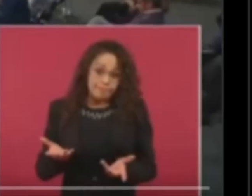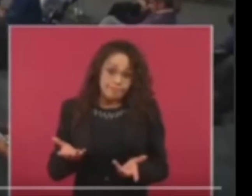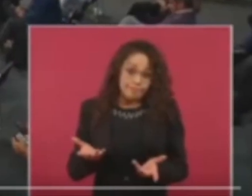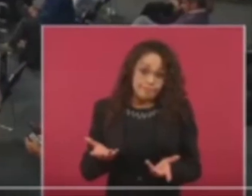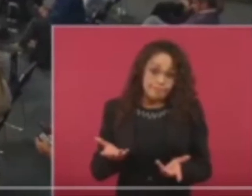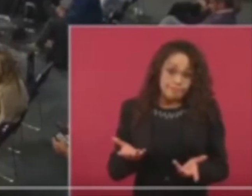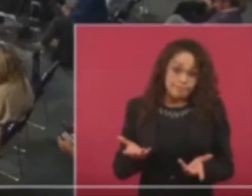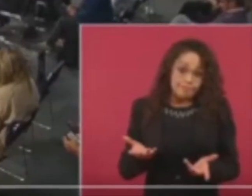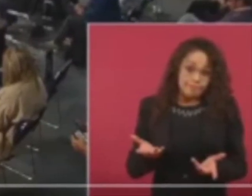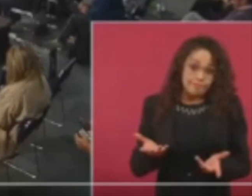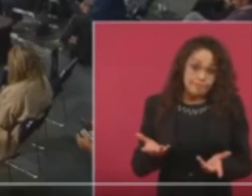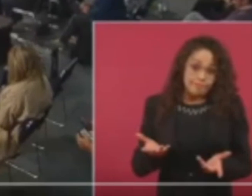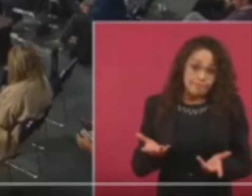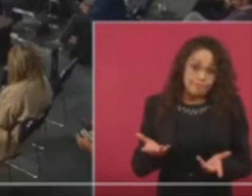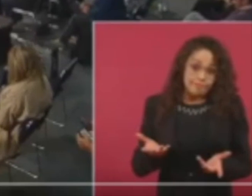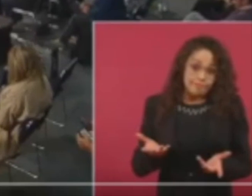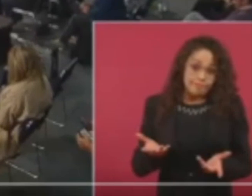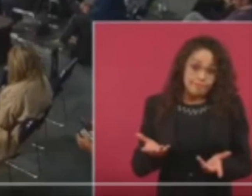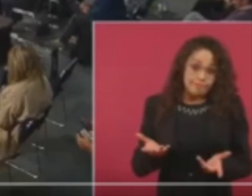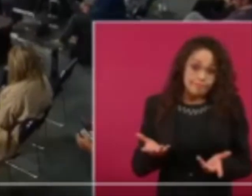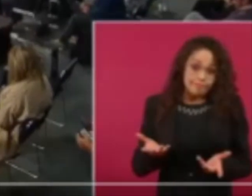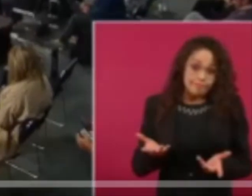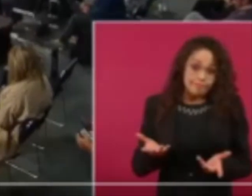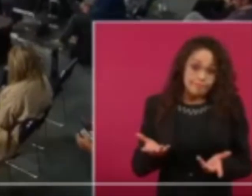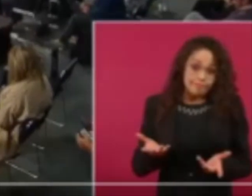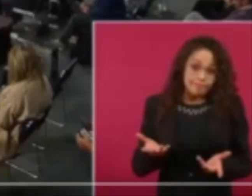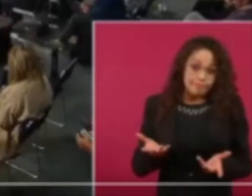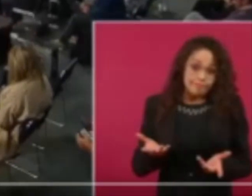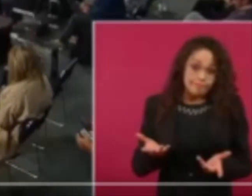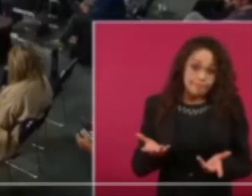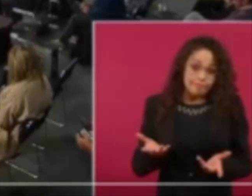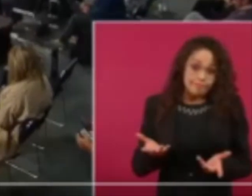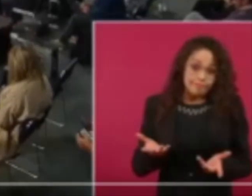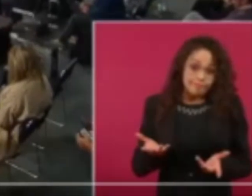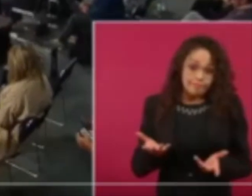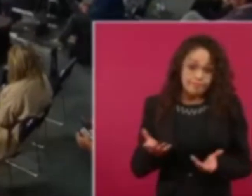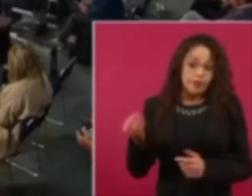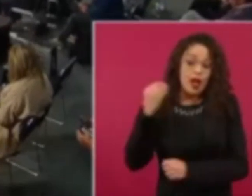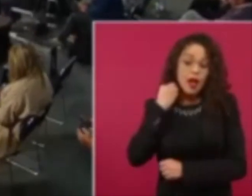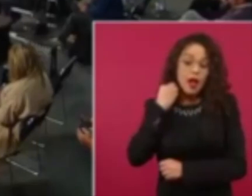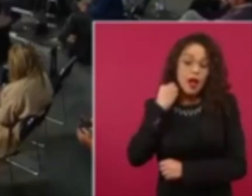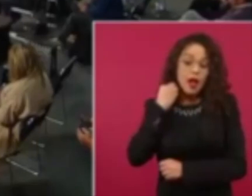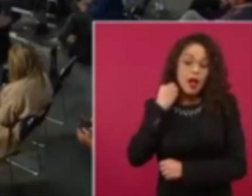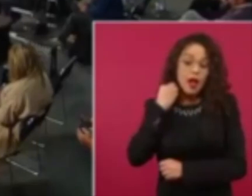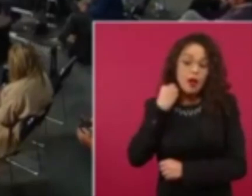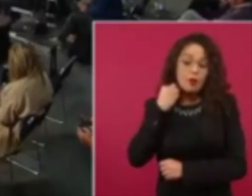de todo esto que está diciendo la señora vamos escuchando un poco de lo que ha comentado el presidente